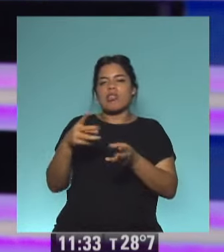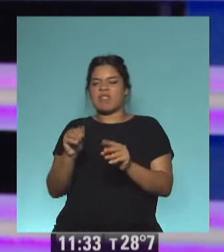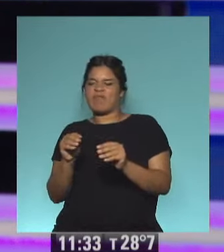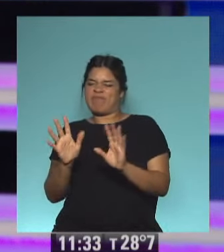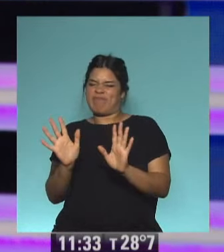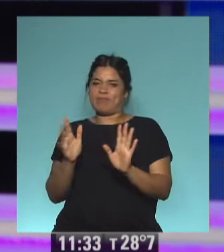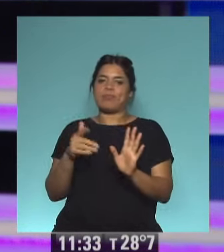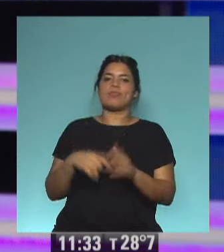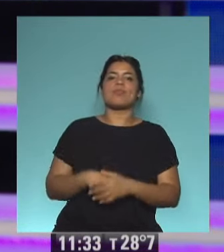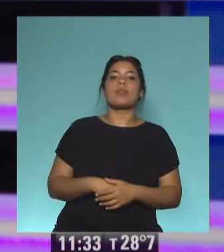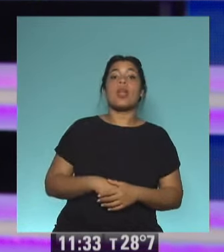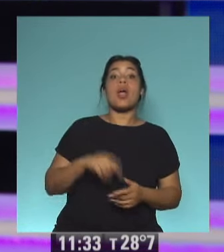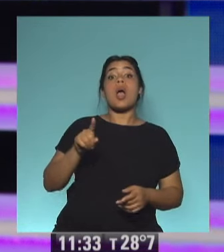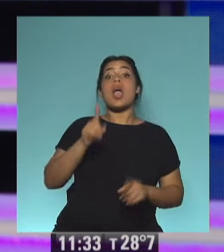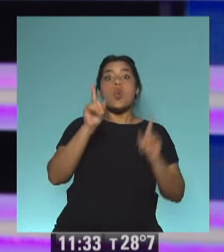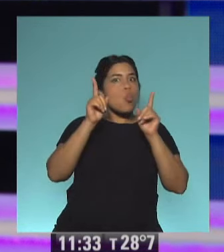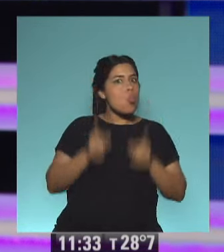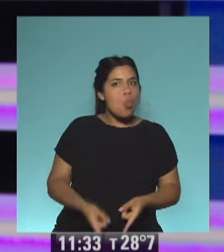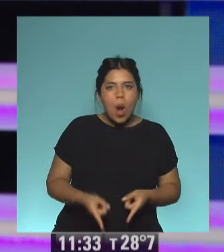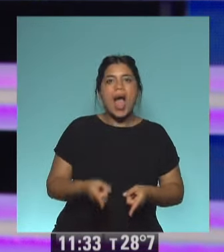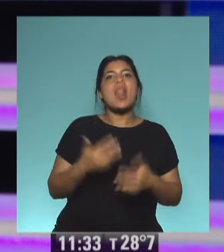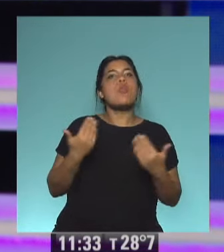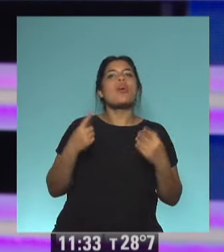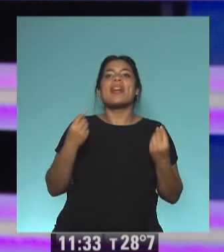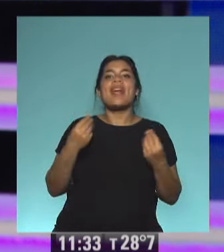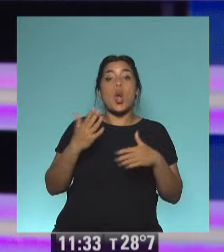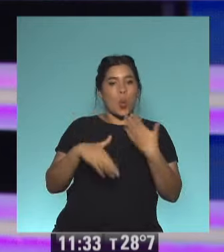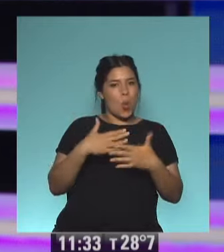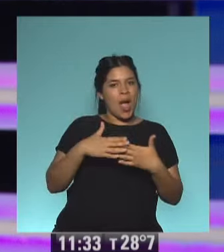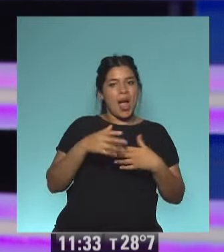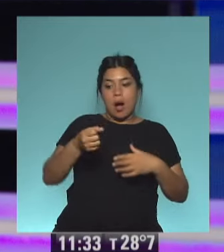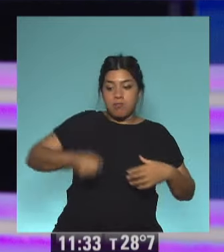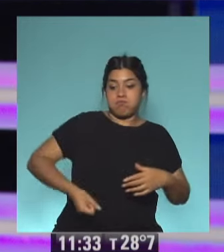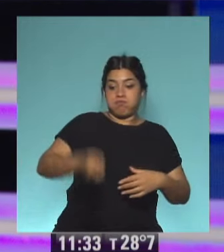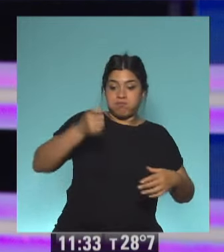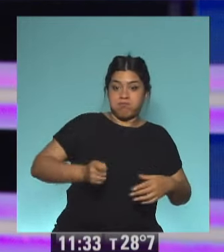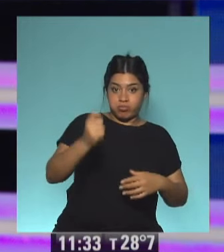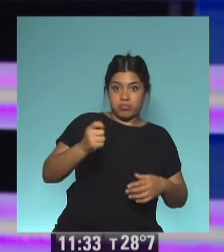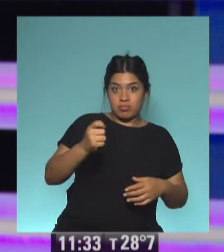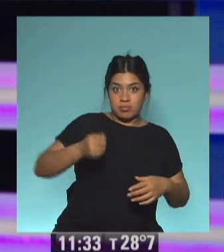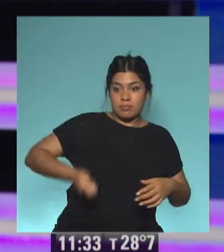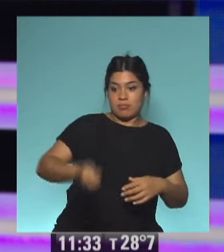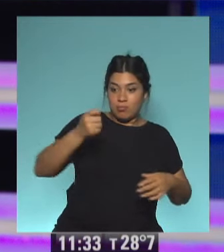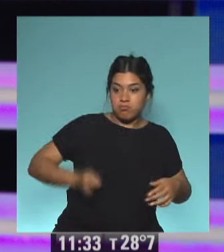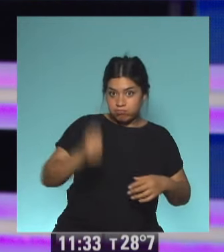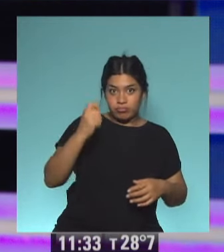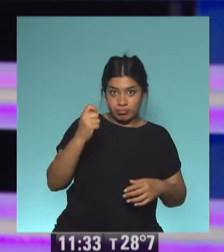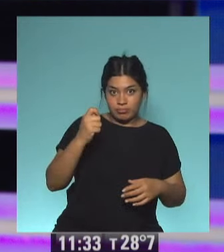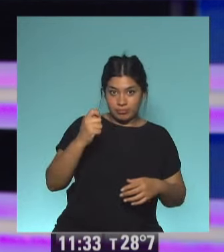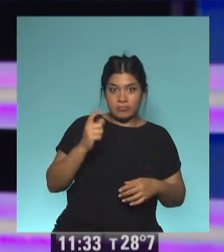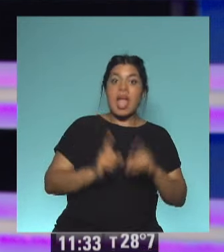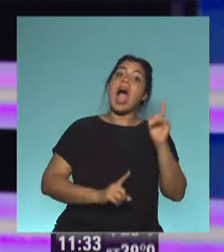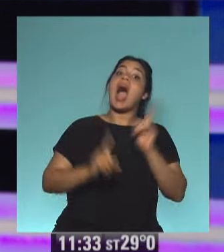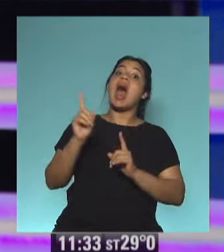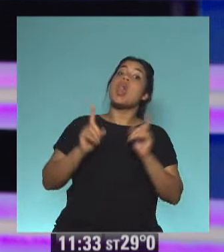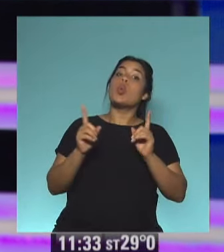unos y otros servían fielmente al propósito de embocar el mango en la cavidad de la bocha, cavidad que algunos rodeaban